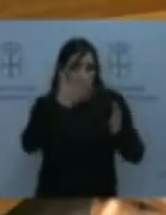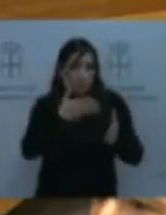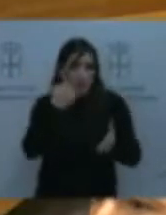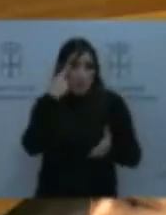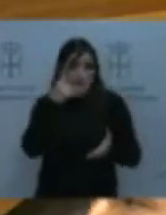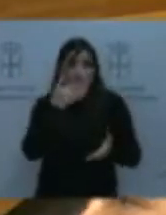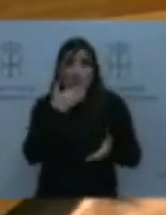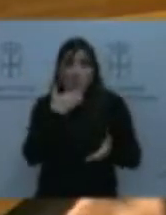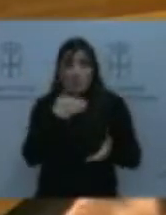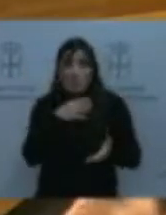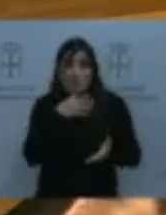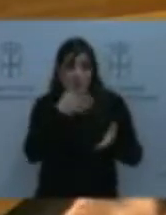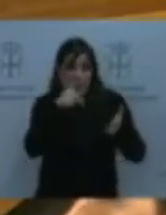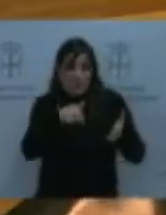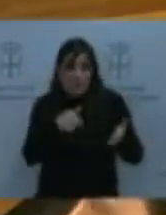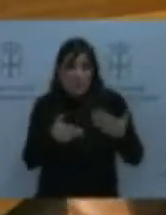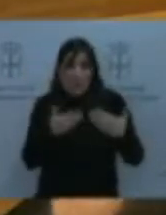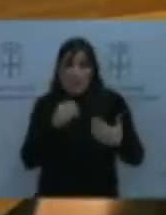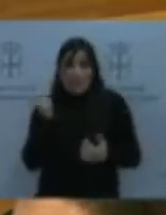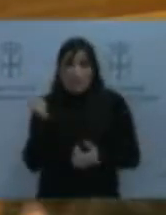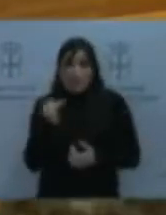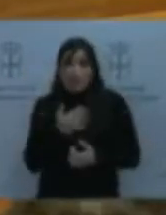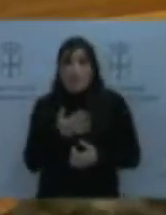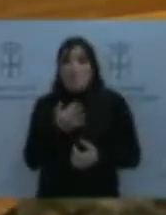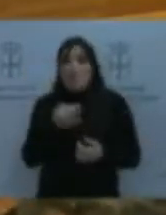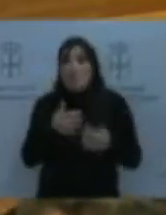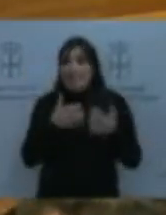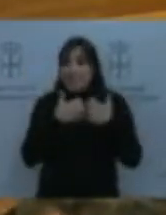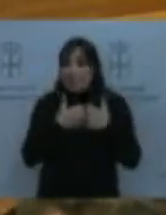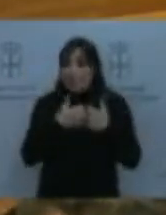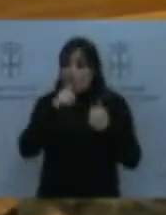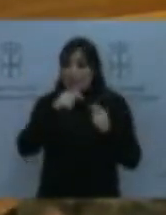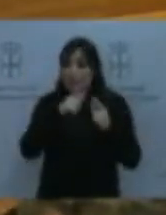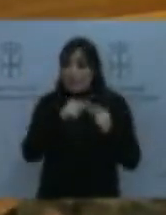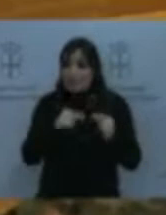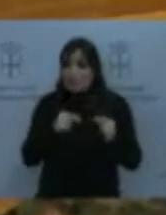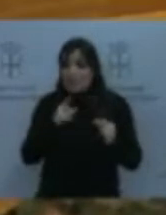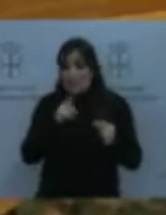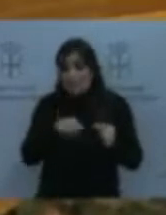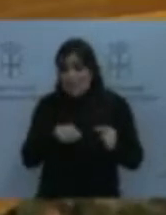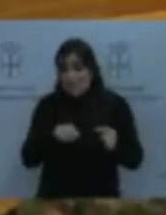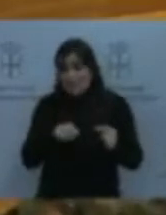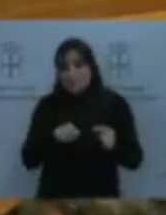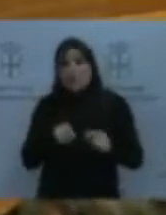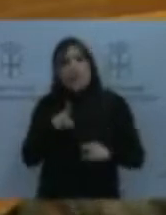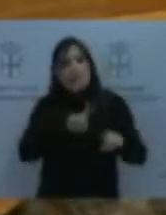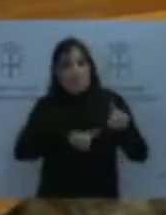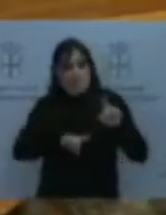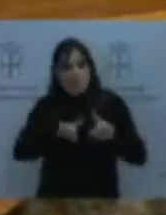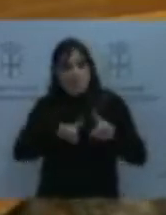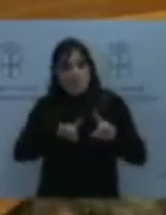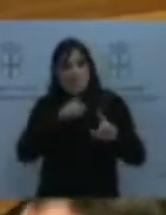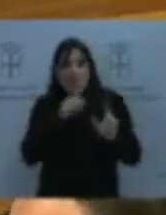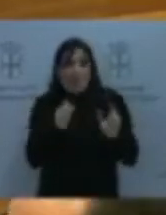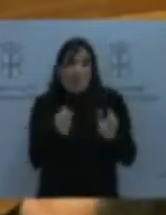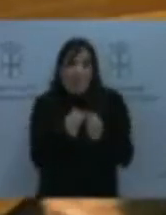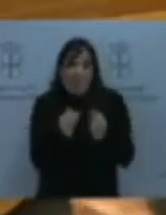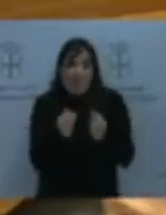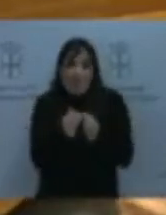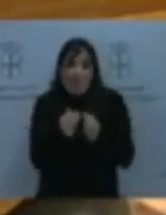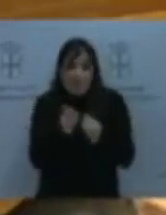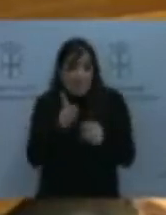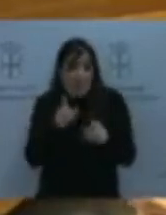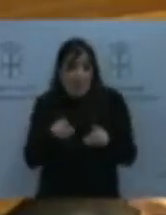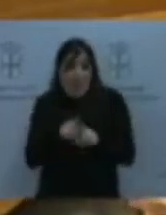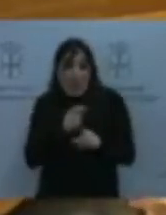parte de la industria asturiana que por su dimensión tiene un problema, digo por su pequeña dimensión, como el conjunto de España, y hay mecanismos